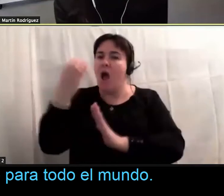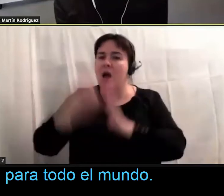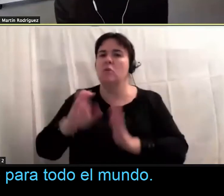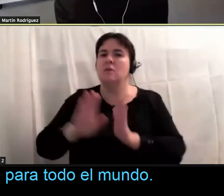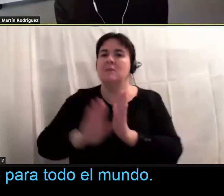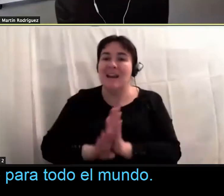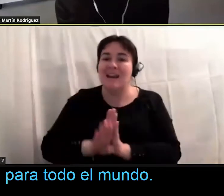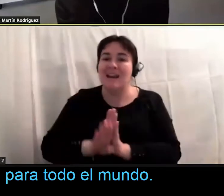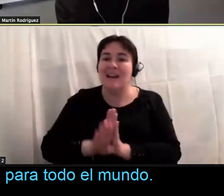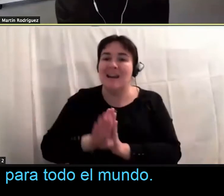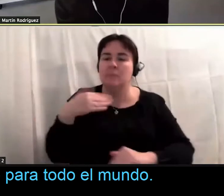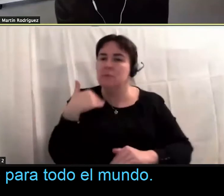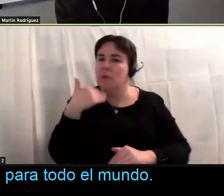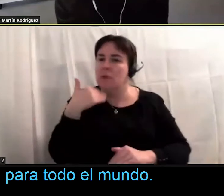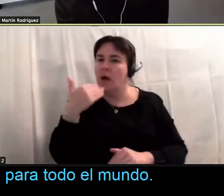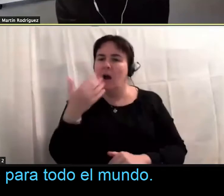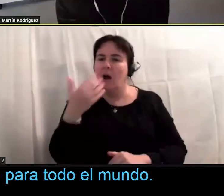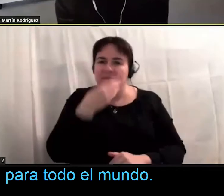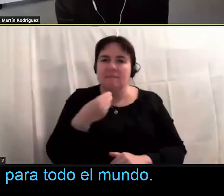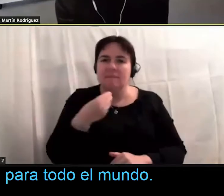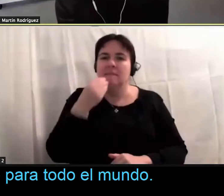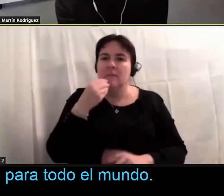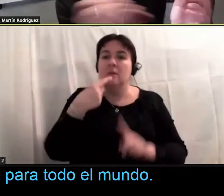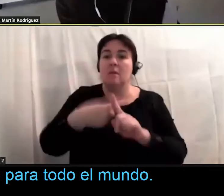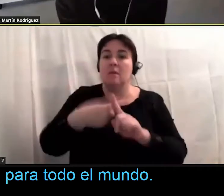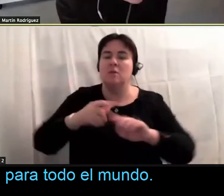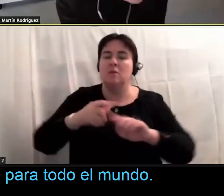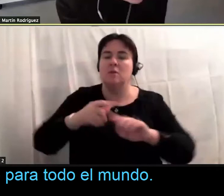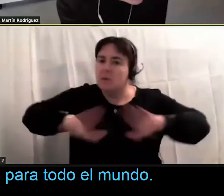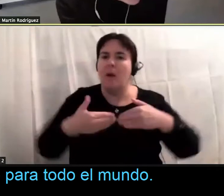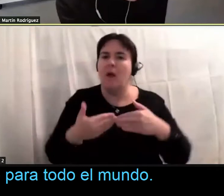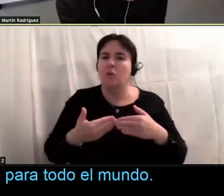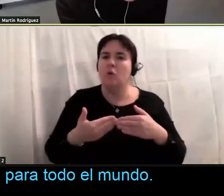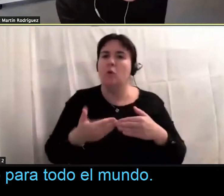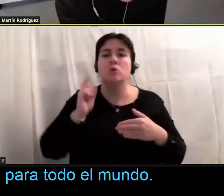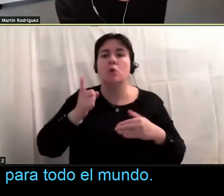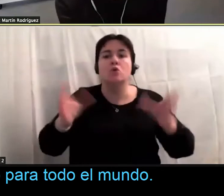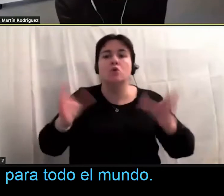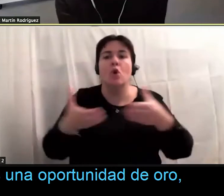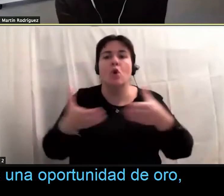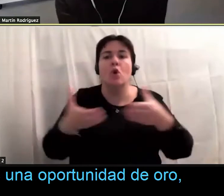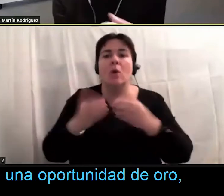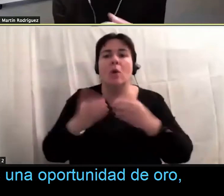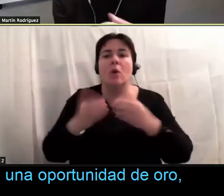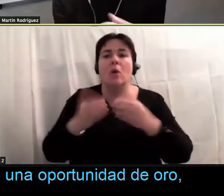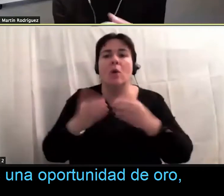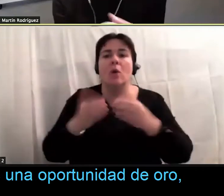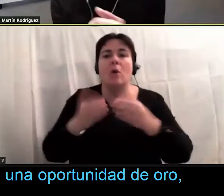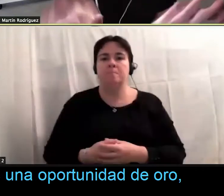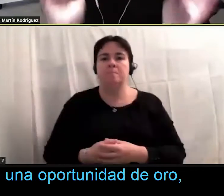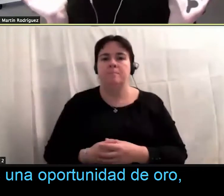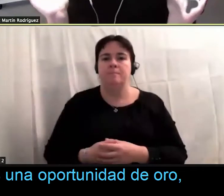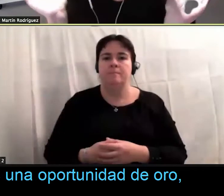precioso y es algo que es positivo para todo el mundo, no solamente para un colectivo concreto, a eso me refiero. Entonces, yo